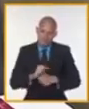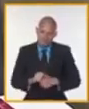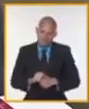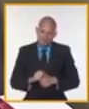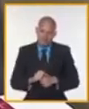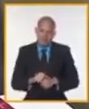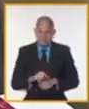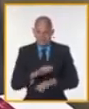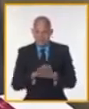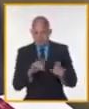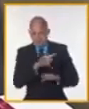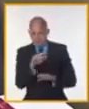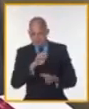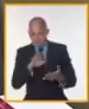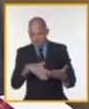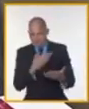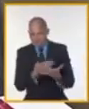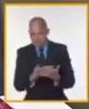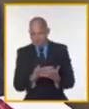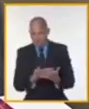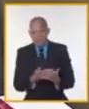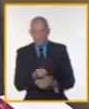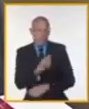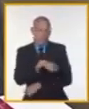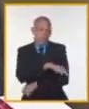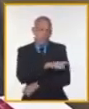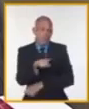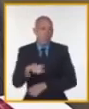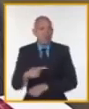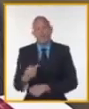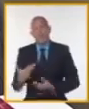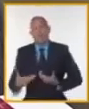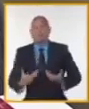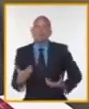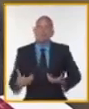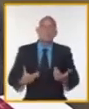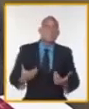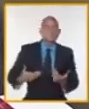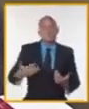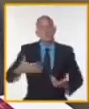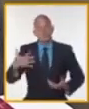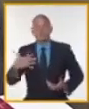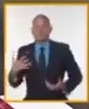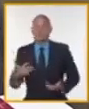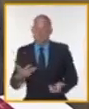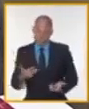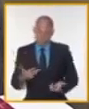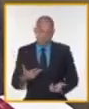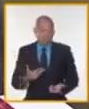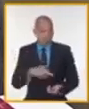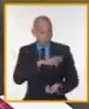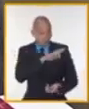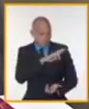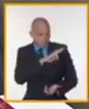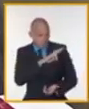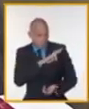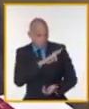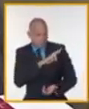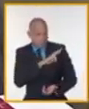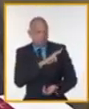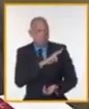plantea, es sin duda en todos los tiempos, pero en la coyuntura actual, un método